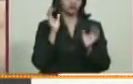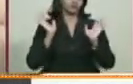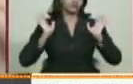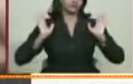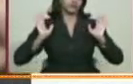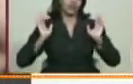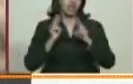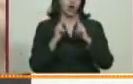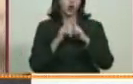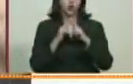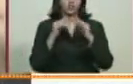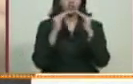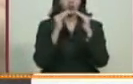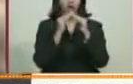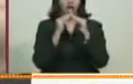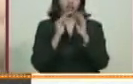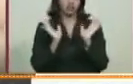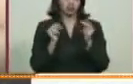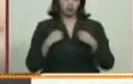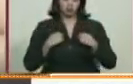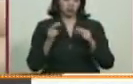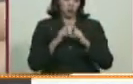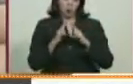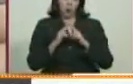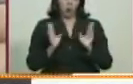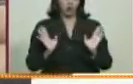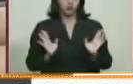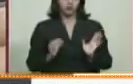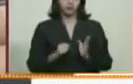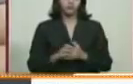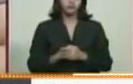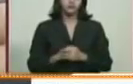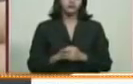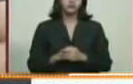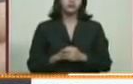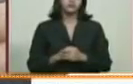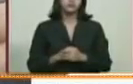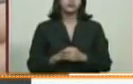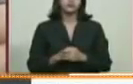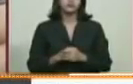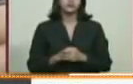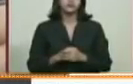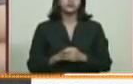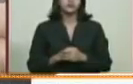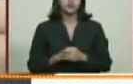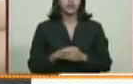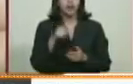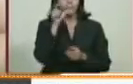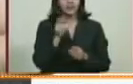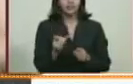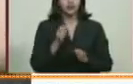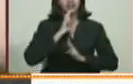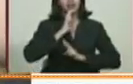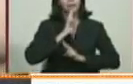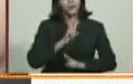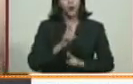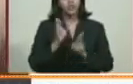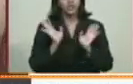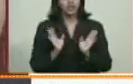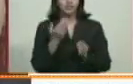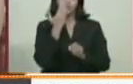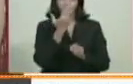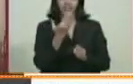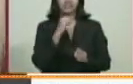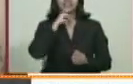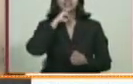conocen en su casa, ella tendrá, ¿verdad? Ciudadana que ha dicho esto, que responder frente a la